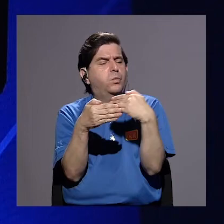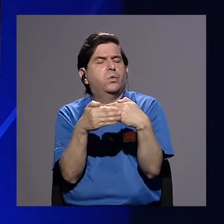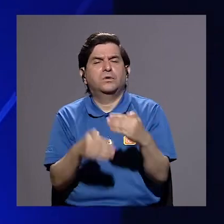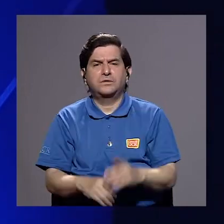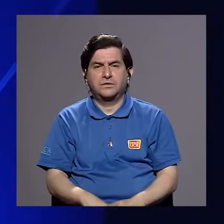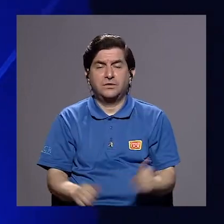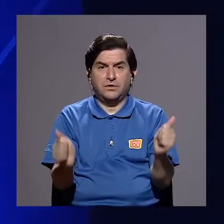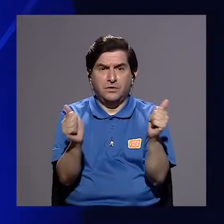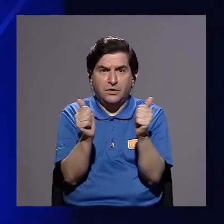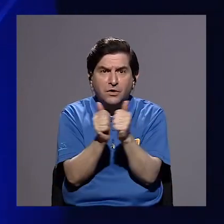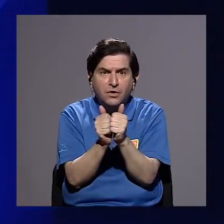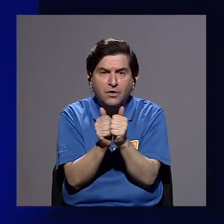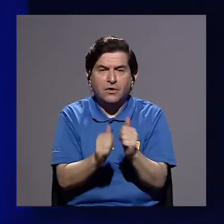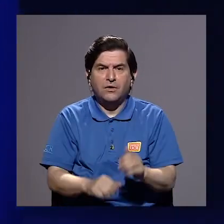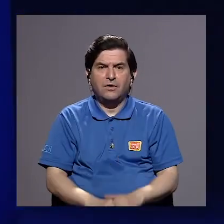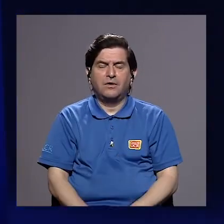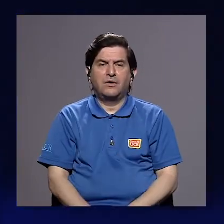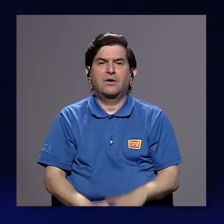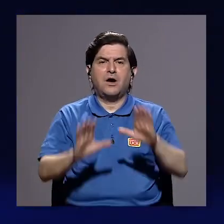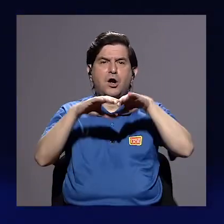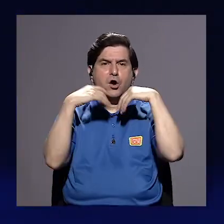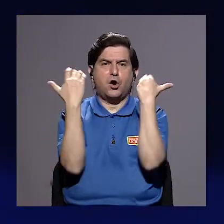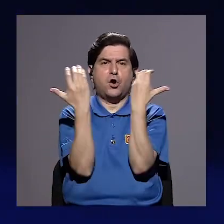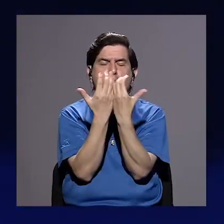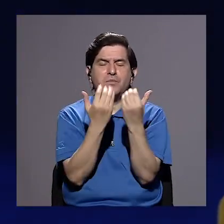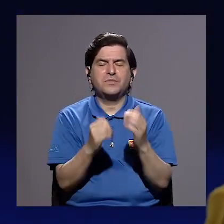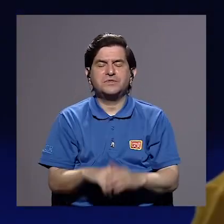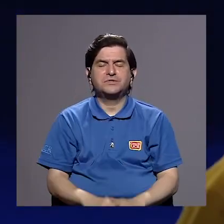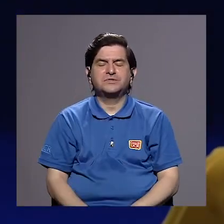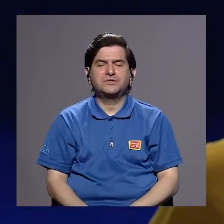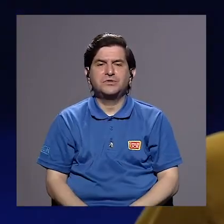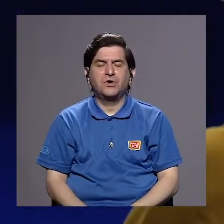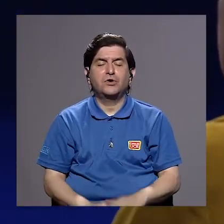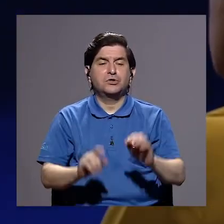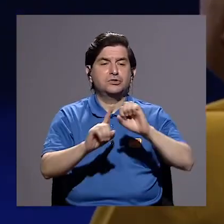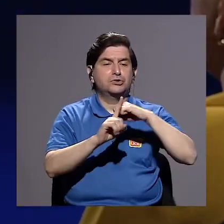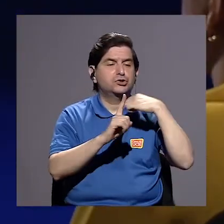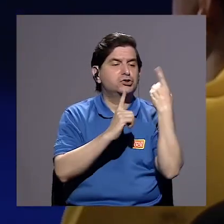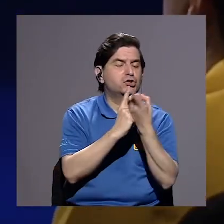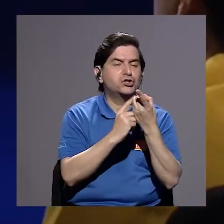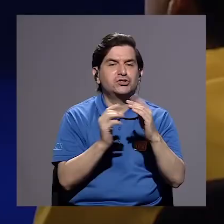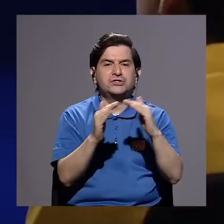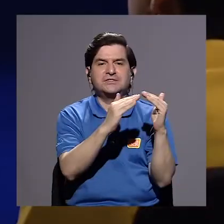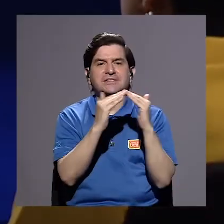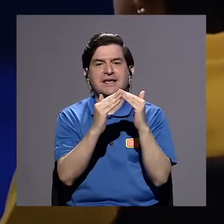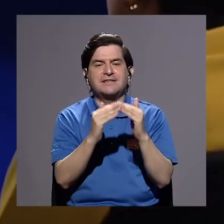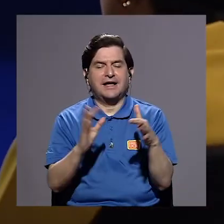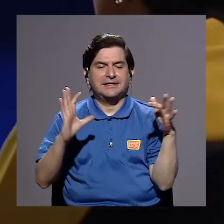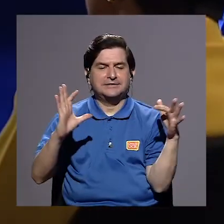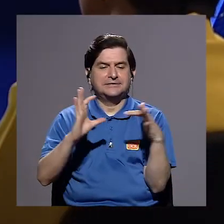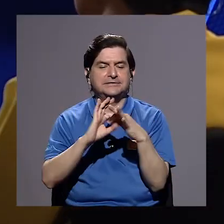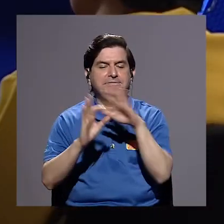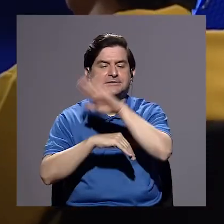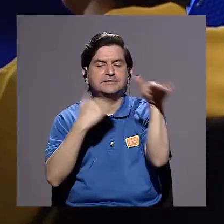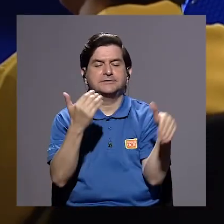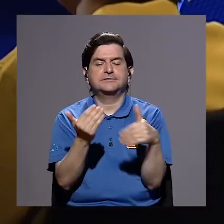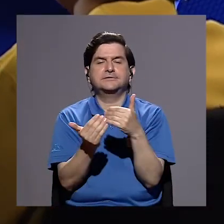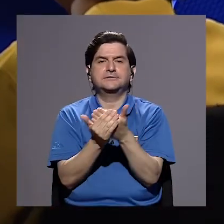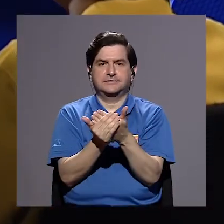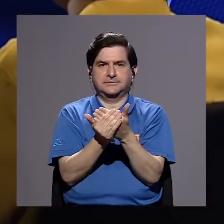cerca con la Comisión de la Sociedad Civil, que está coordinando todas